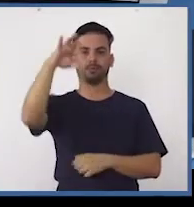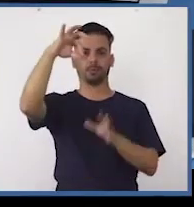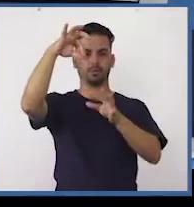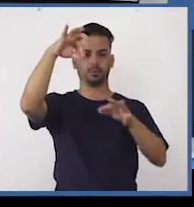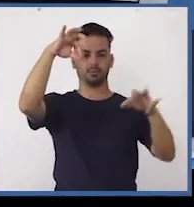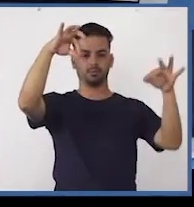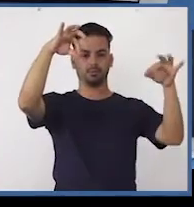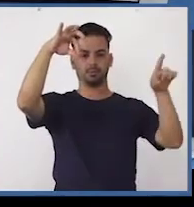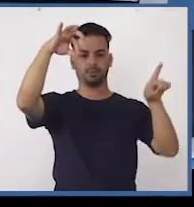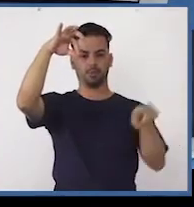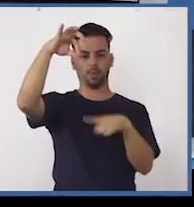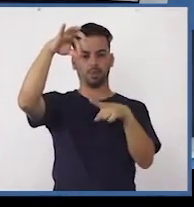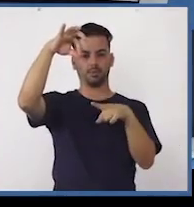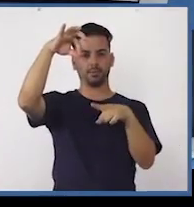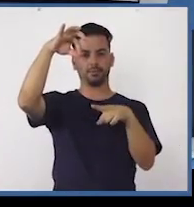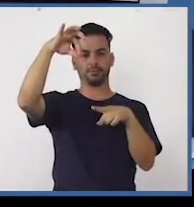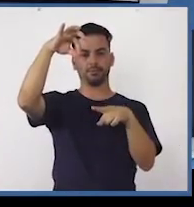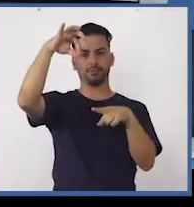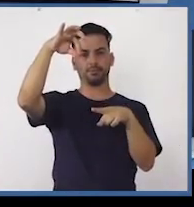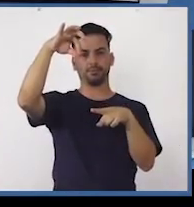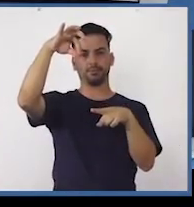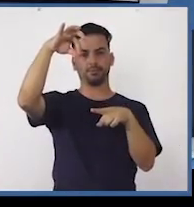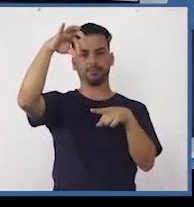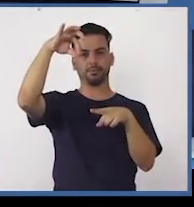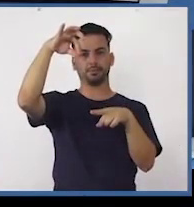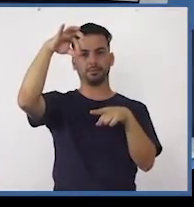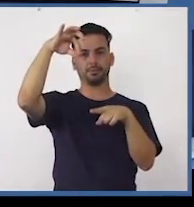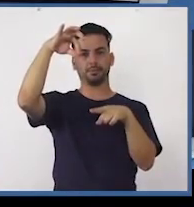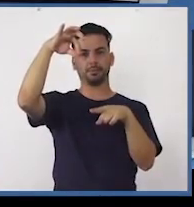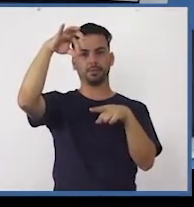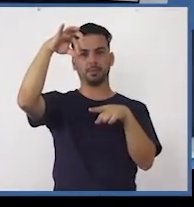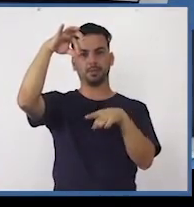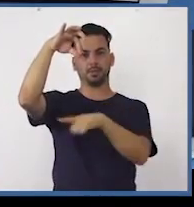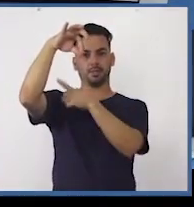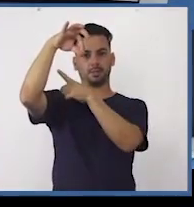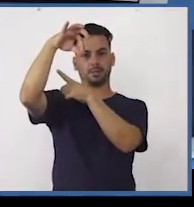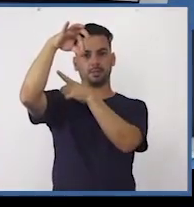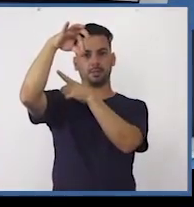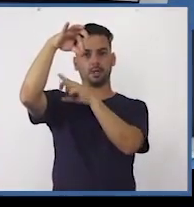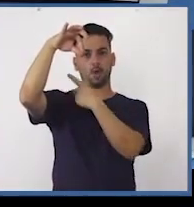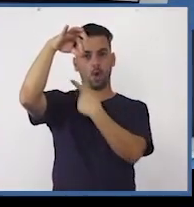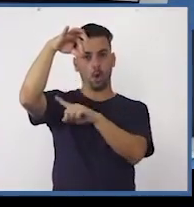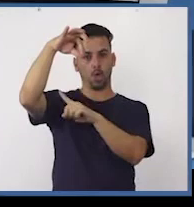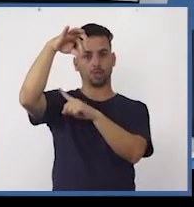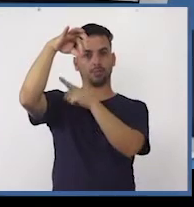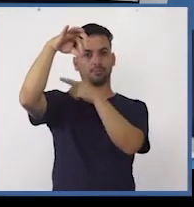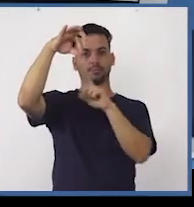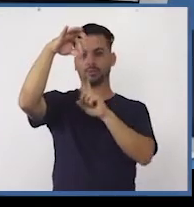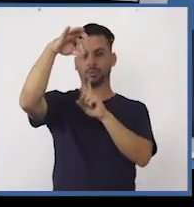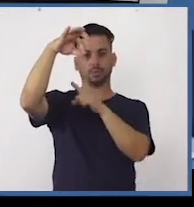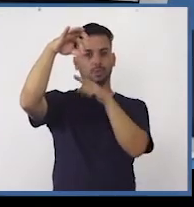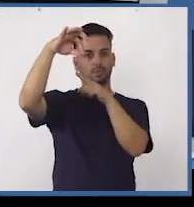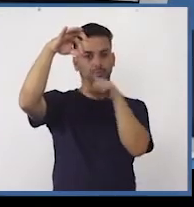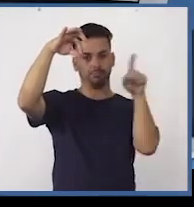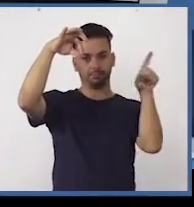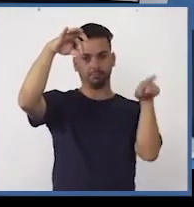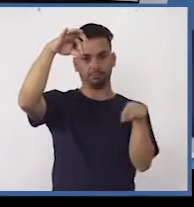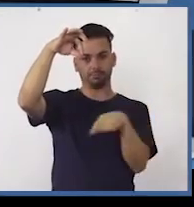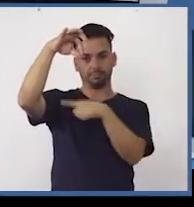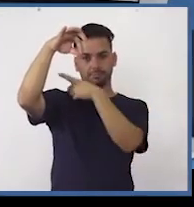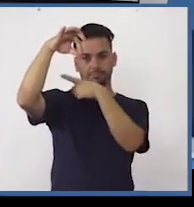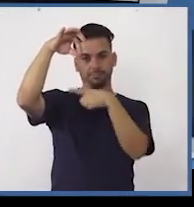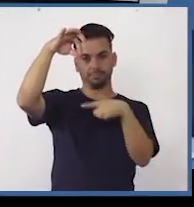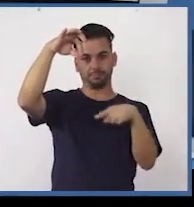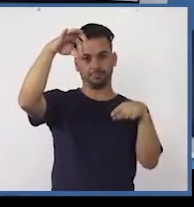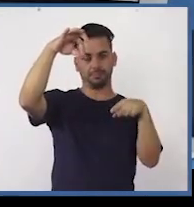equilibrio y lo suelto, cuando él llegó aquí hizo una oscilación. Cuando llegó aquí hizo una oscilación. No, cuando él regresa al punto donde partió